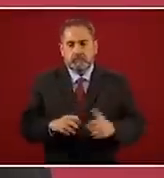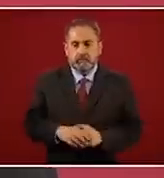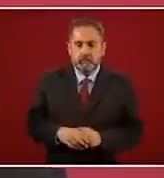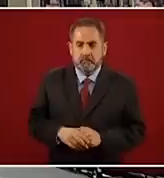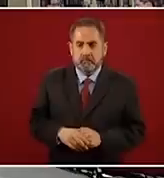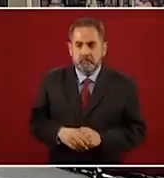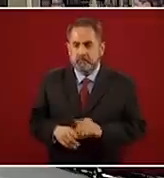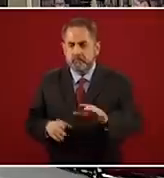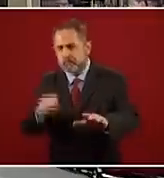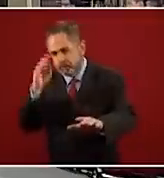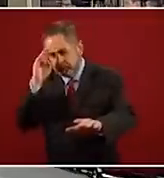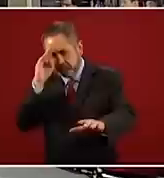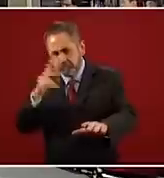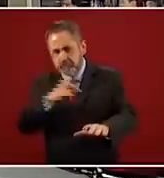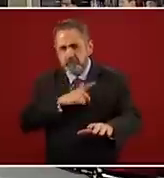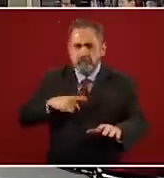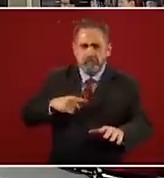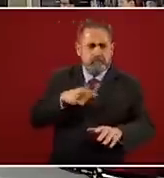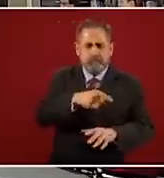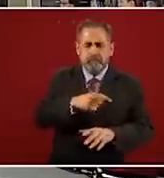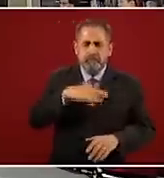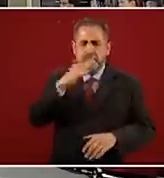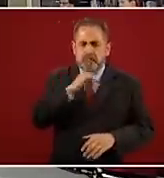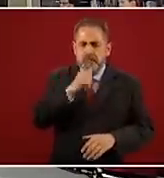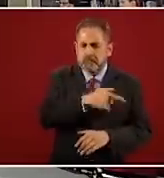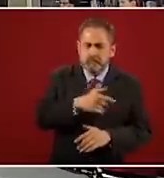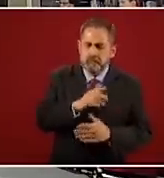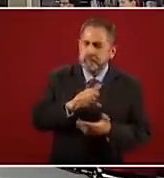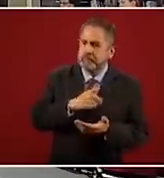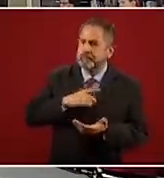¿Entonces no considera que Moreira endeudó a Coahuila?